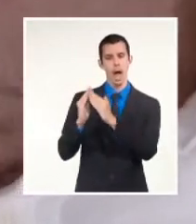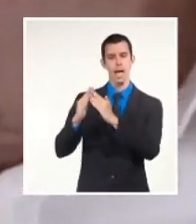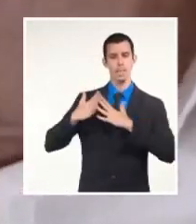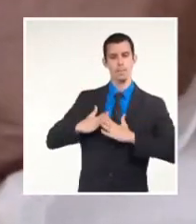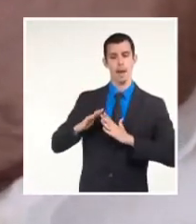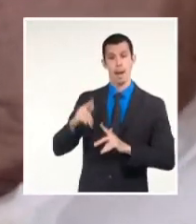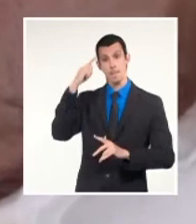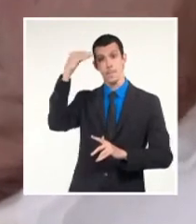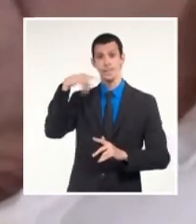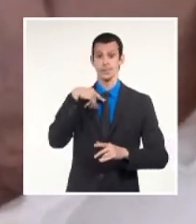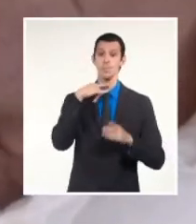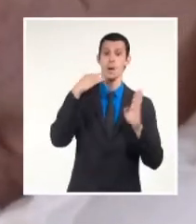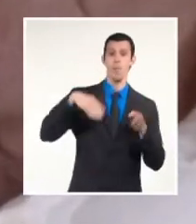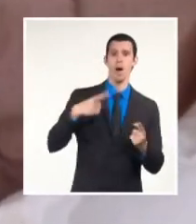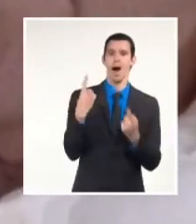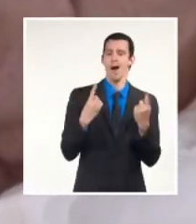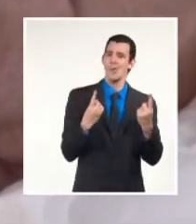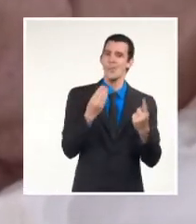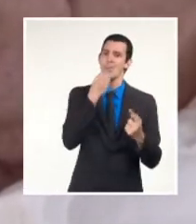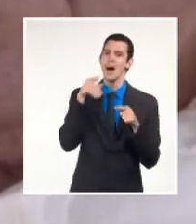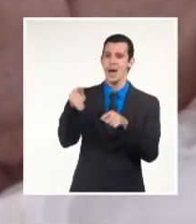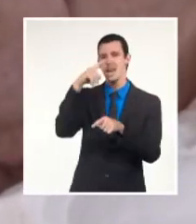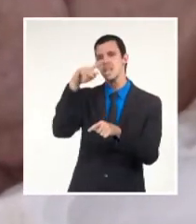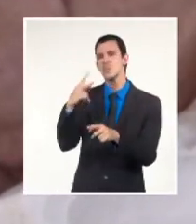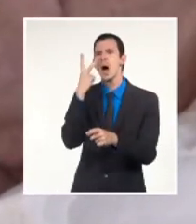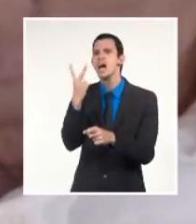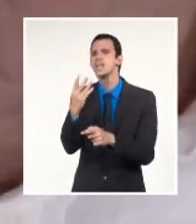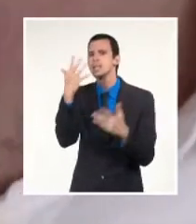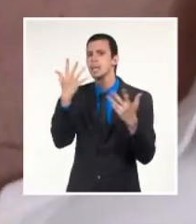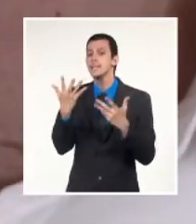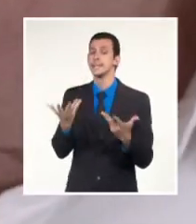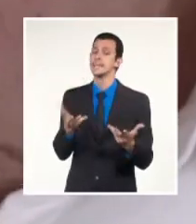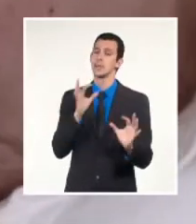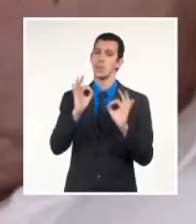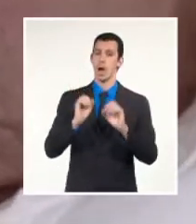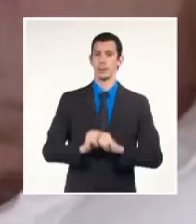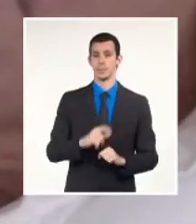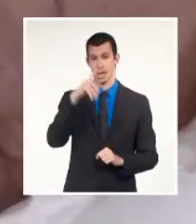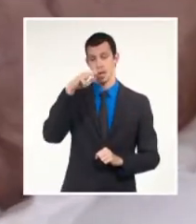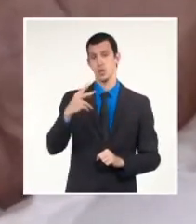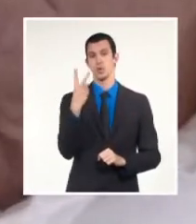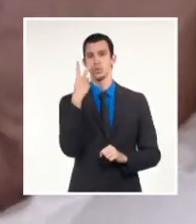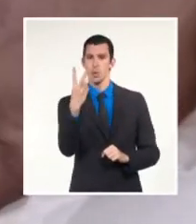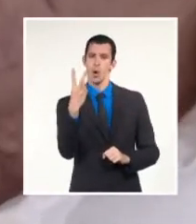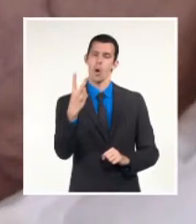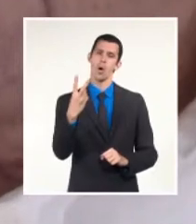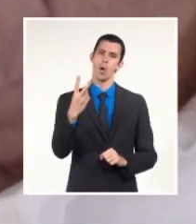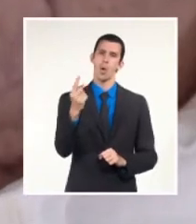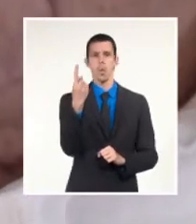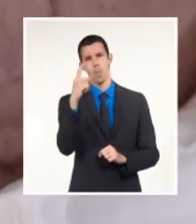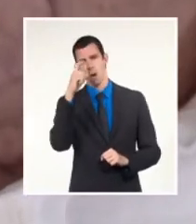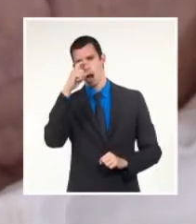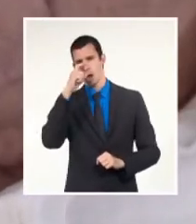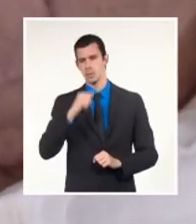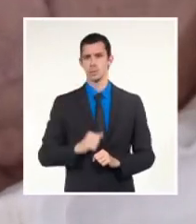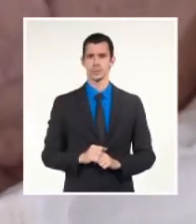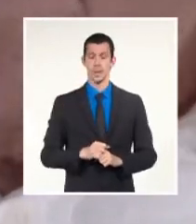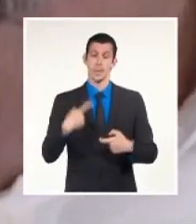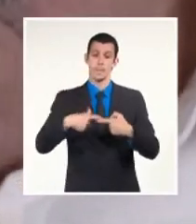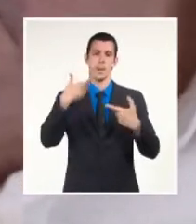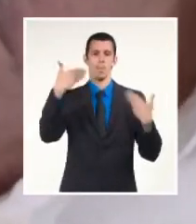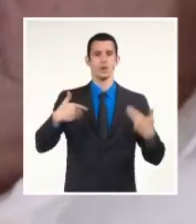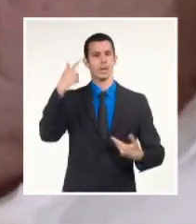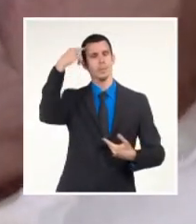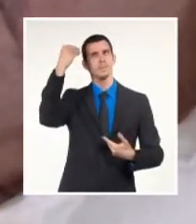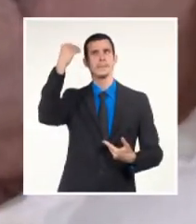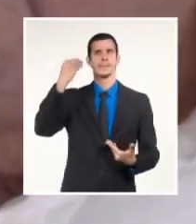de 2 y 1 año de edad y una buena compañera, esposa. Y